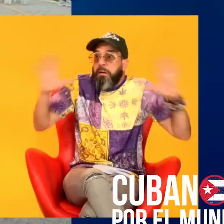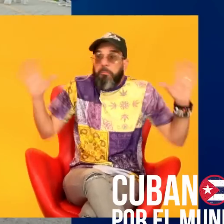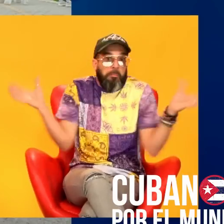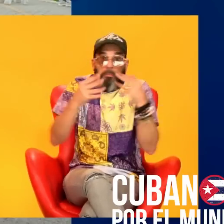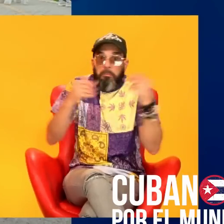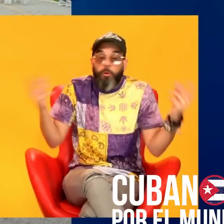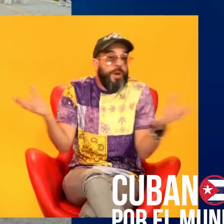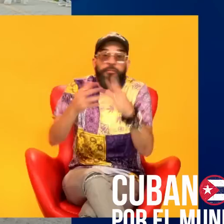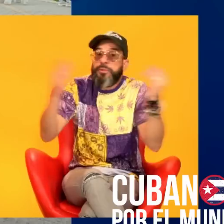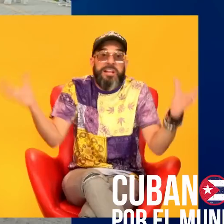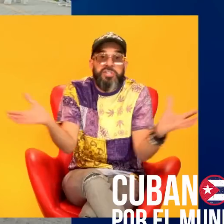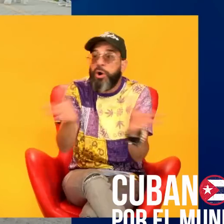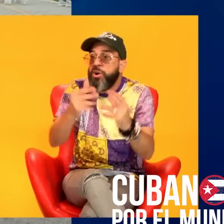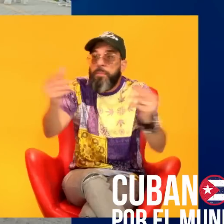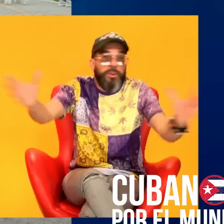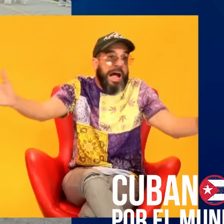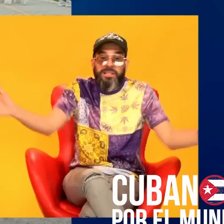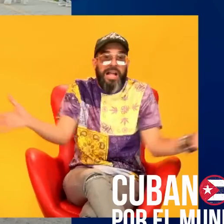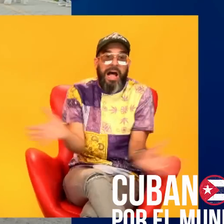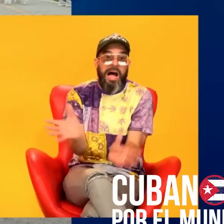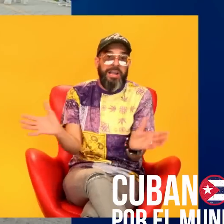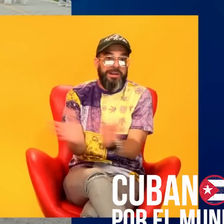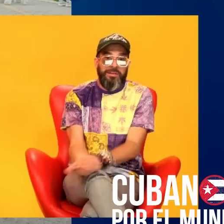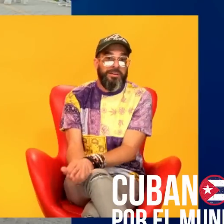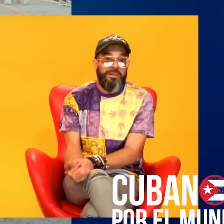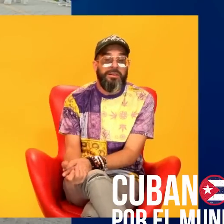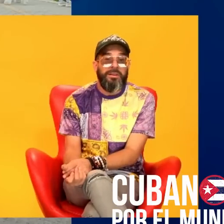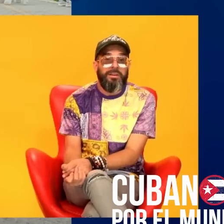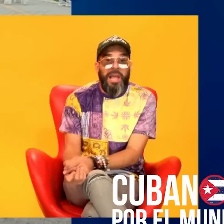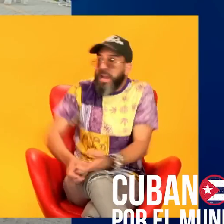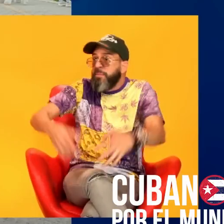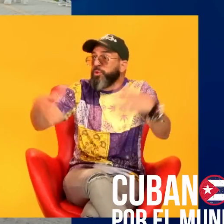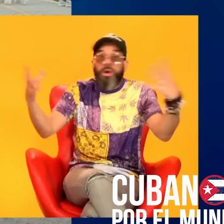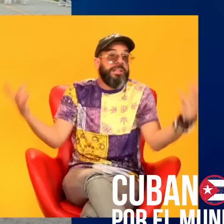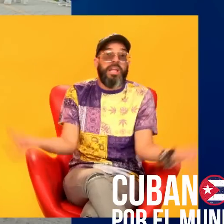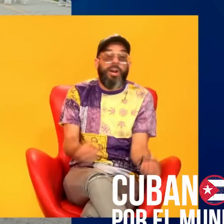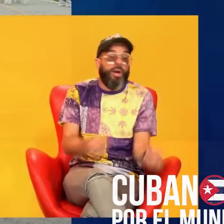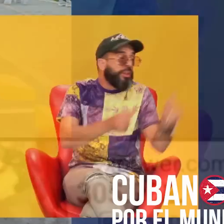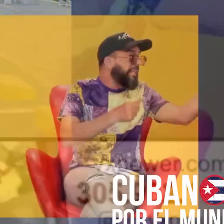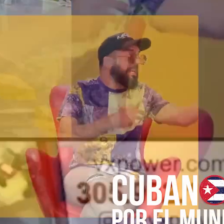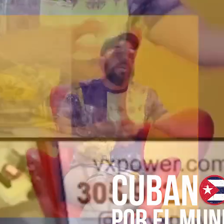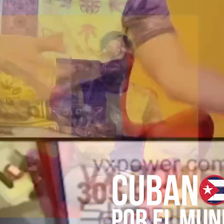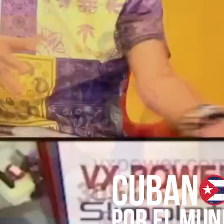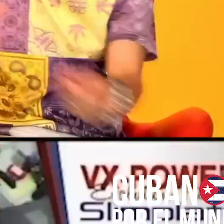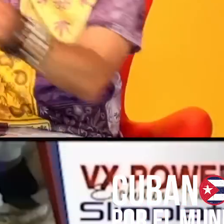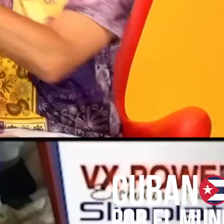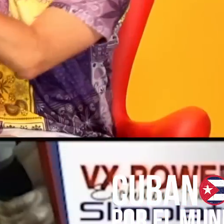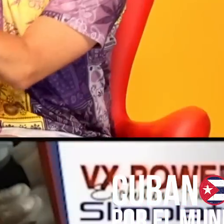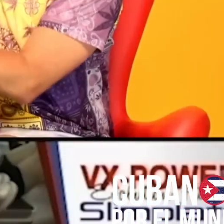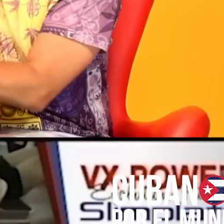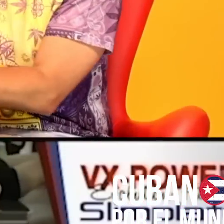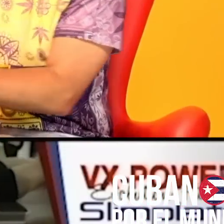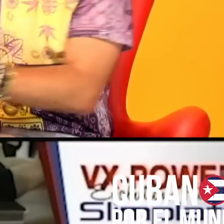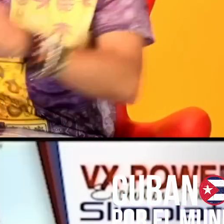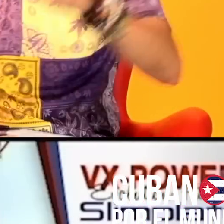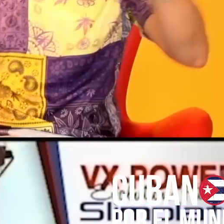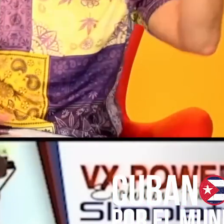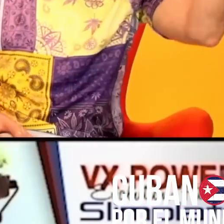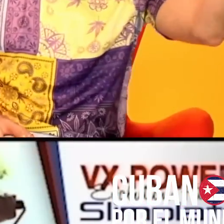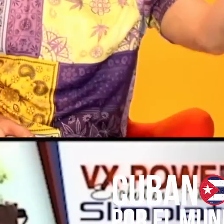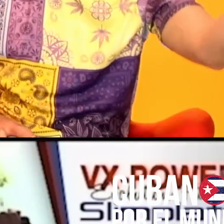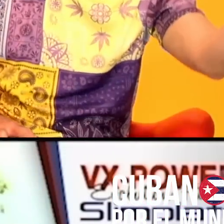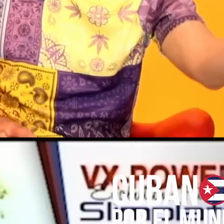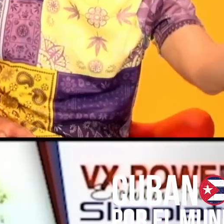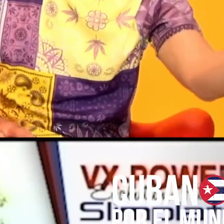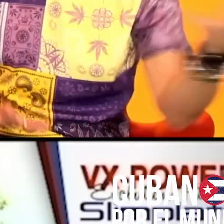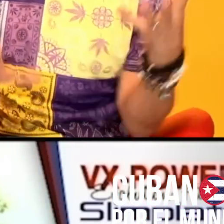sea, una fundación como tantas hay en el mundo entero, de indígenas, de